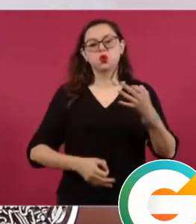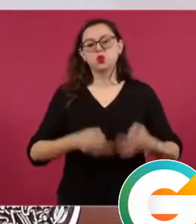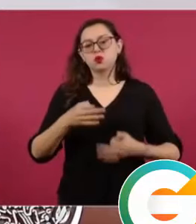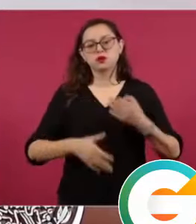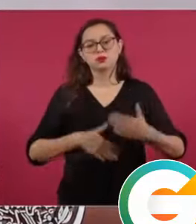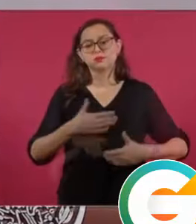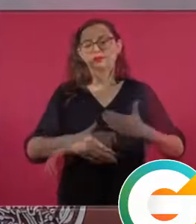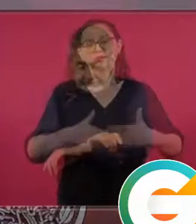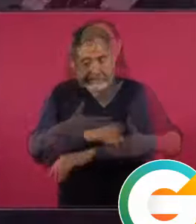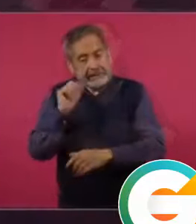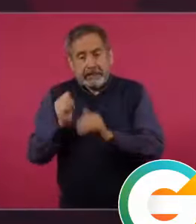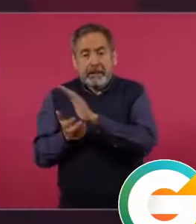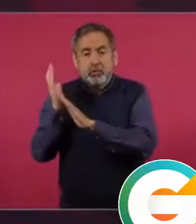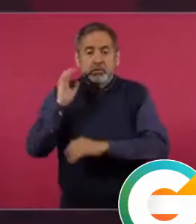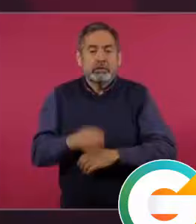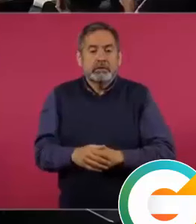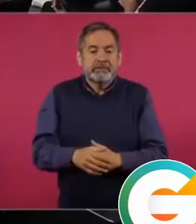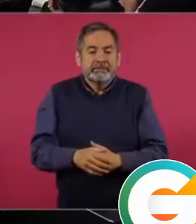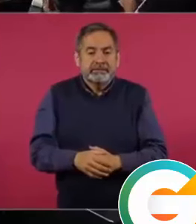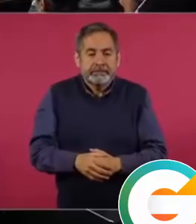toda la información.